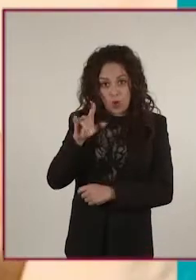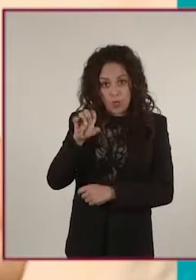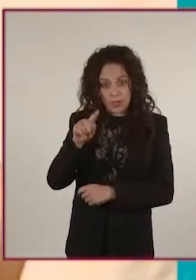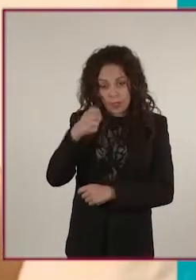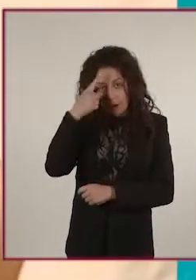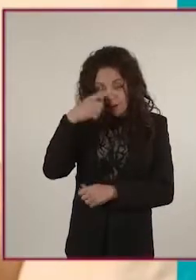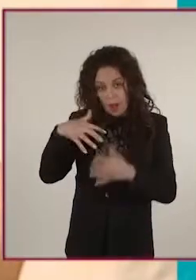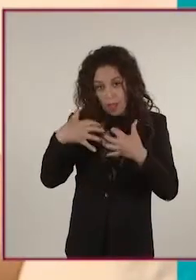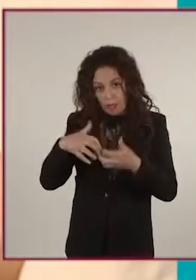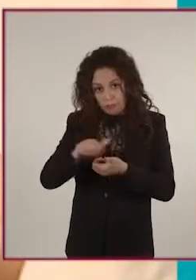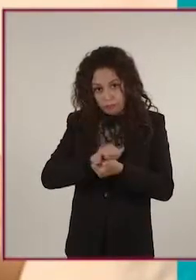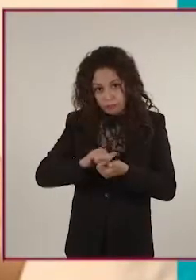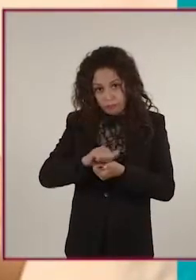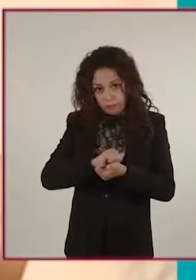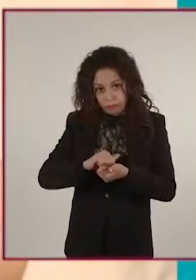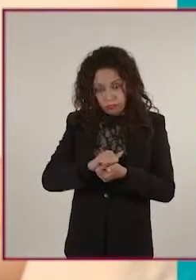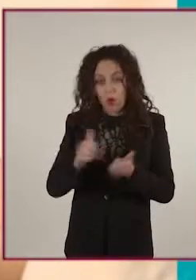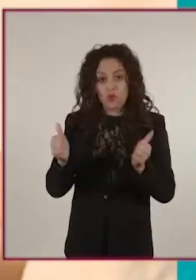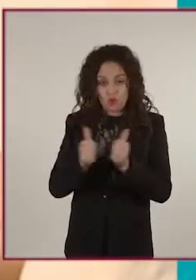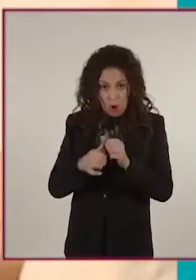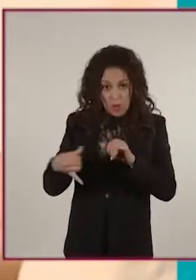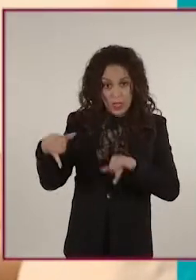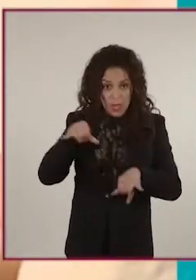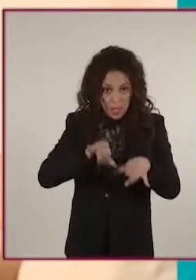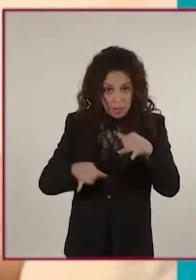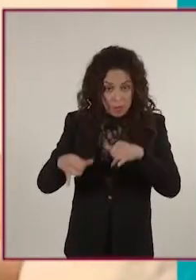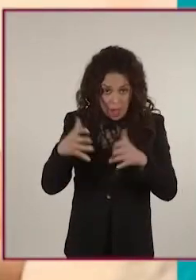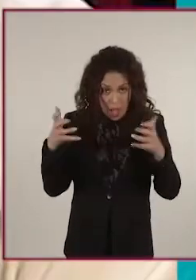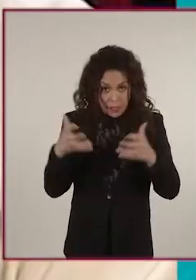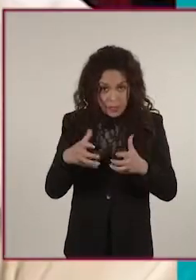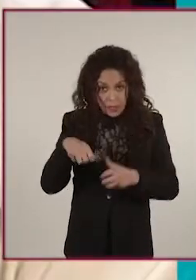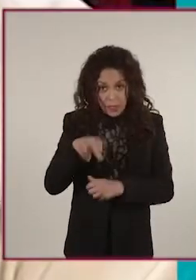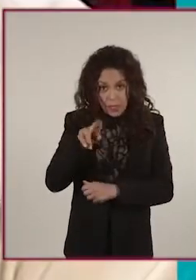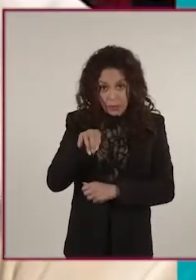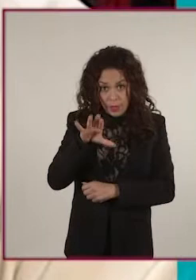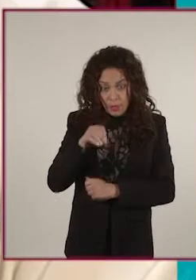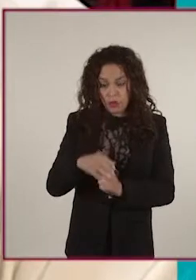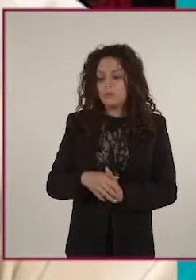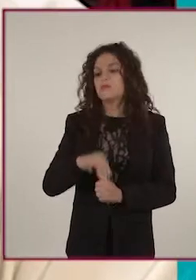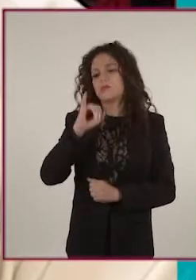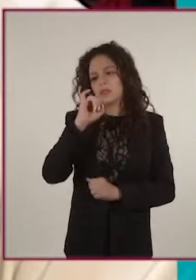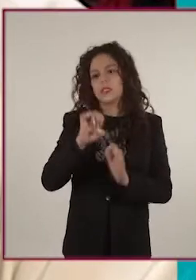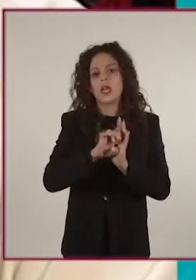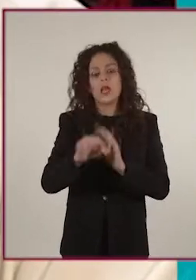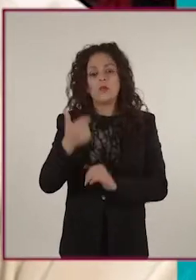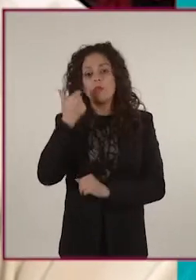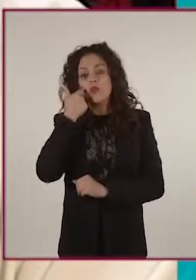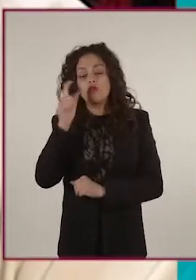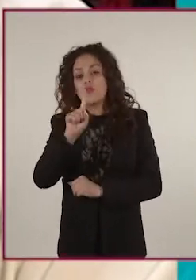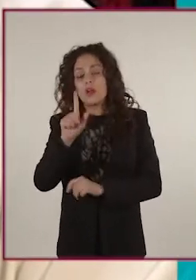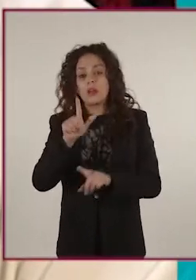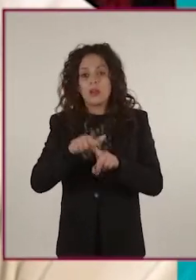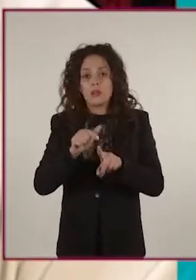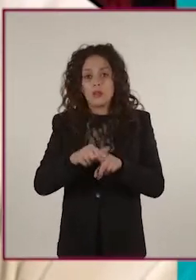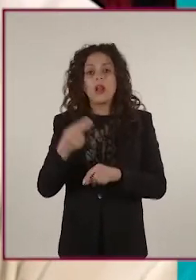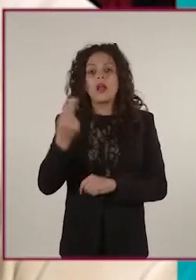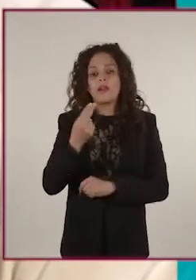productos se mezclan con químicos, se tienen que mezclar con químicos. Sí, por ejemplo, si uno les quiere dar color, se tienen que mezclar con ciertos químicos